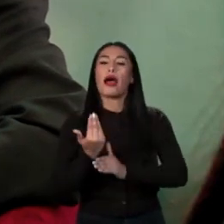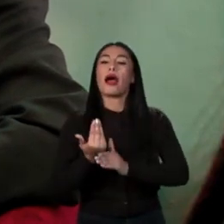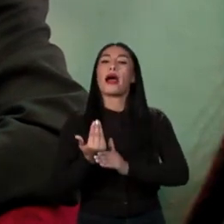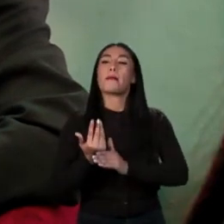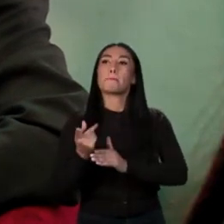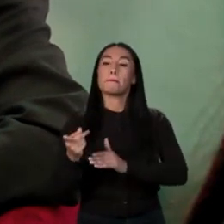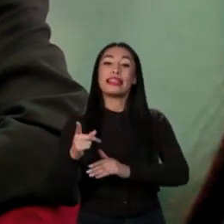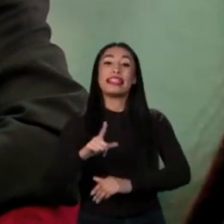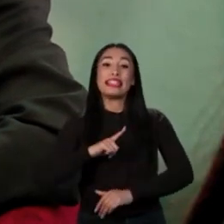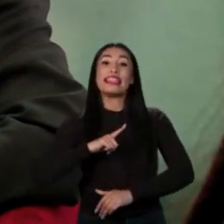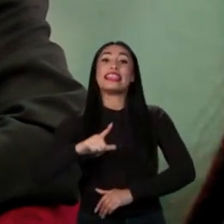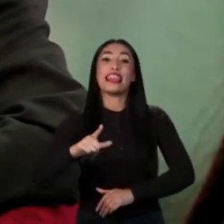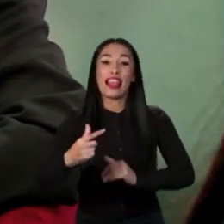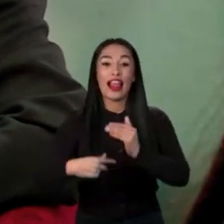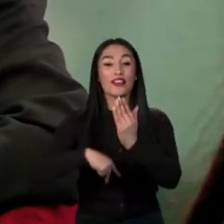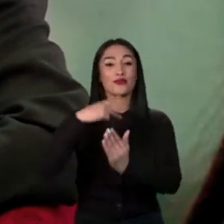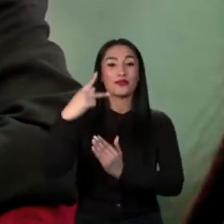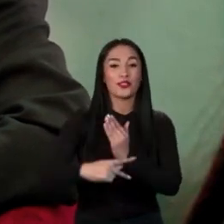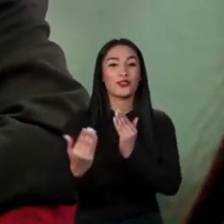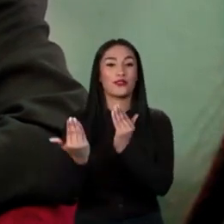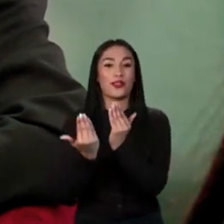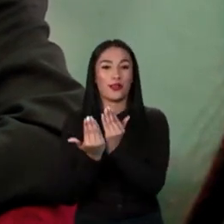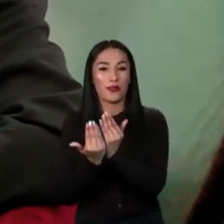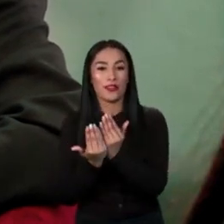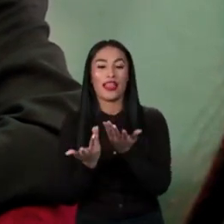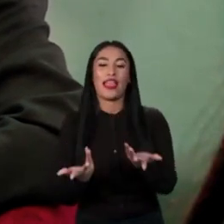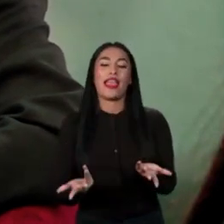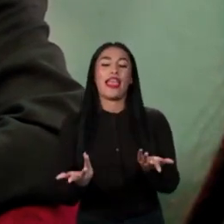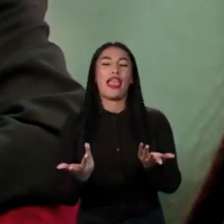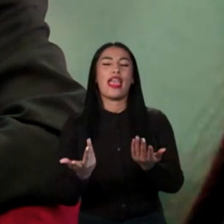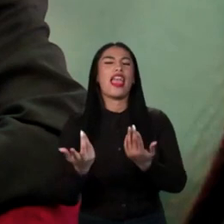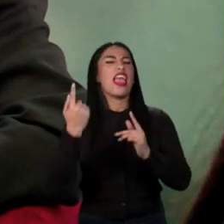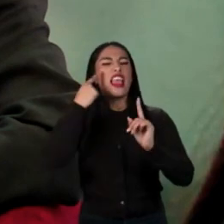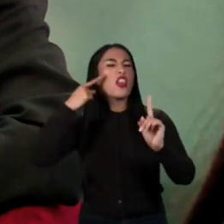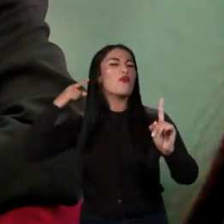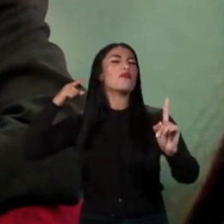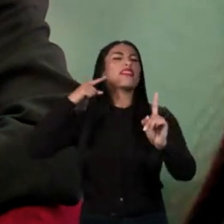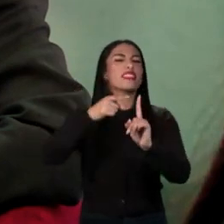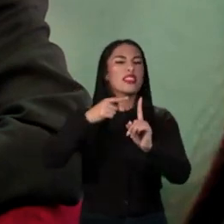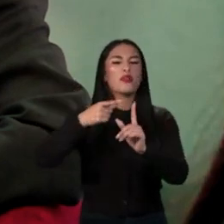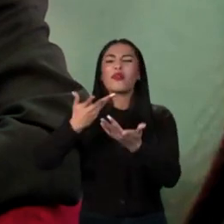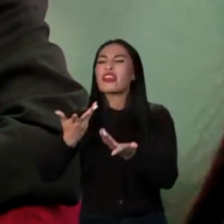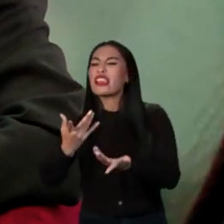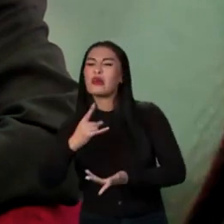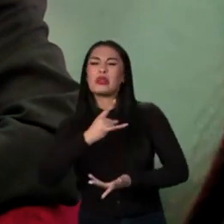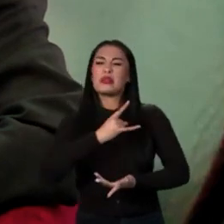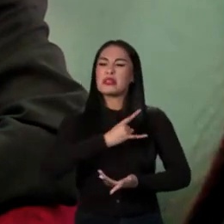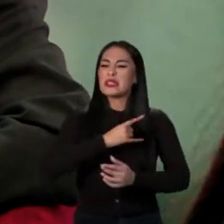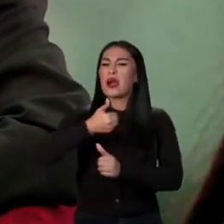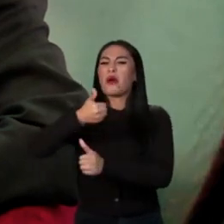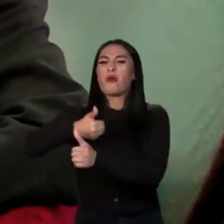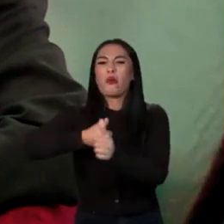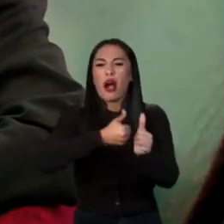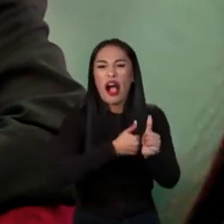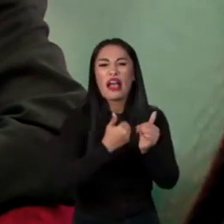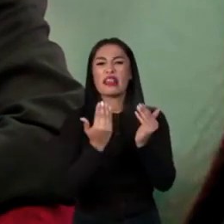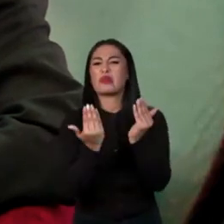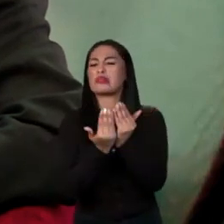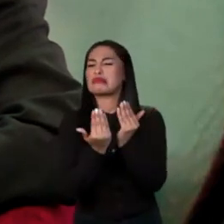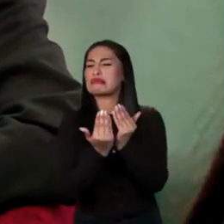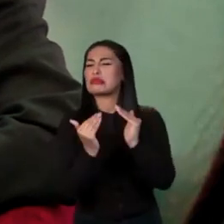las instituciones, la realización de la misión de cada una de las universidades y en general de instituciones de educación